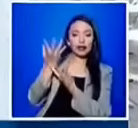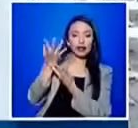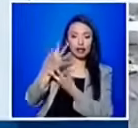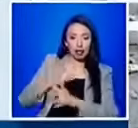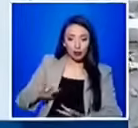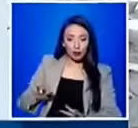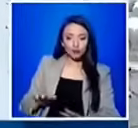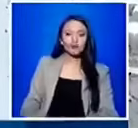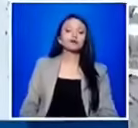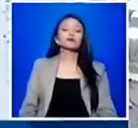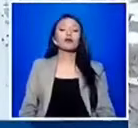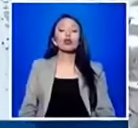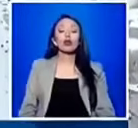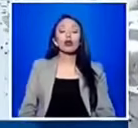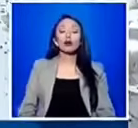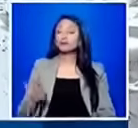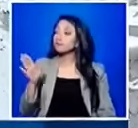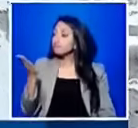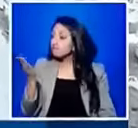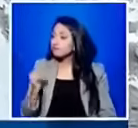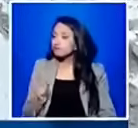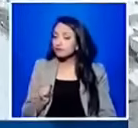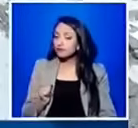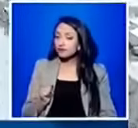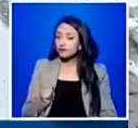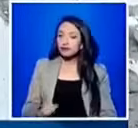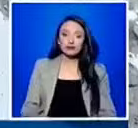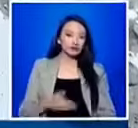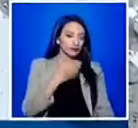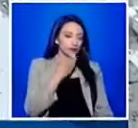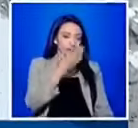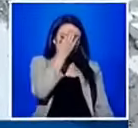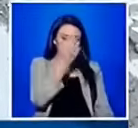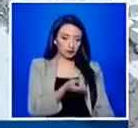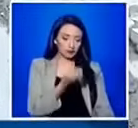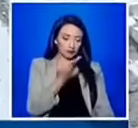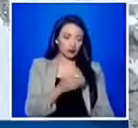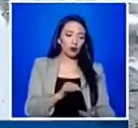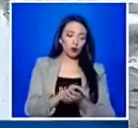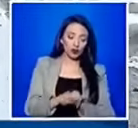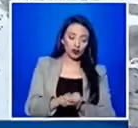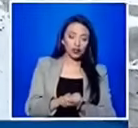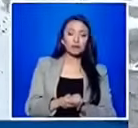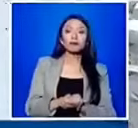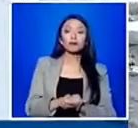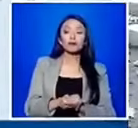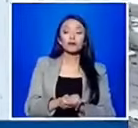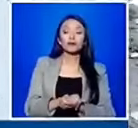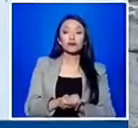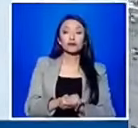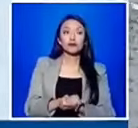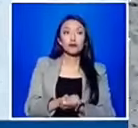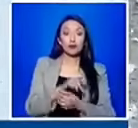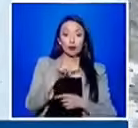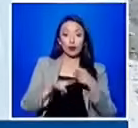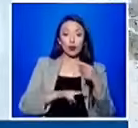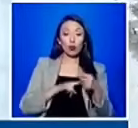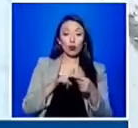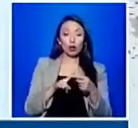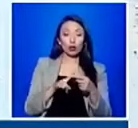resumen en la siguiente información. Ingeniero, muy buenos días. Buenos días. Sí, efectivamente, nosotros el momento que se